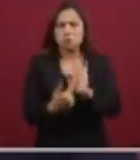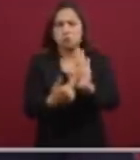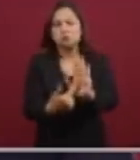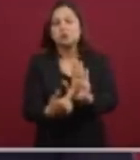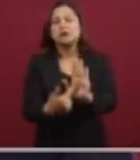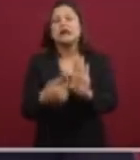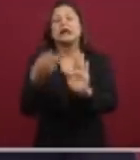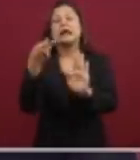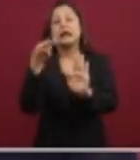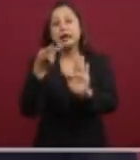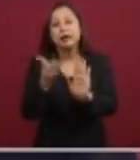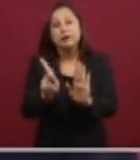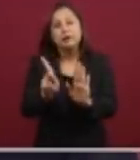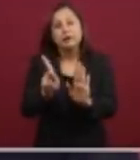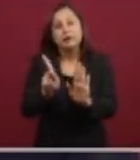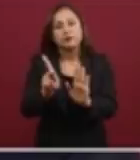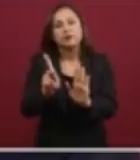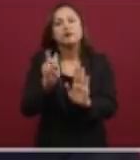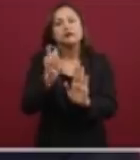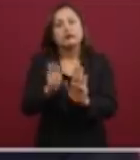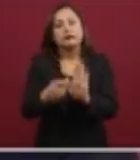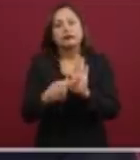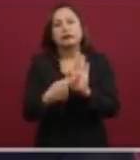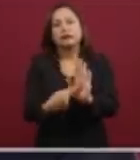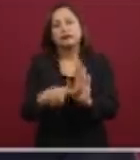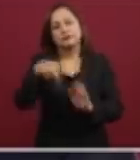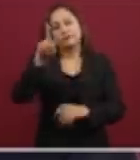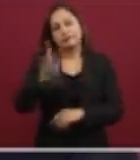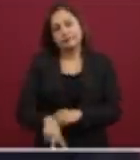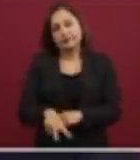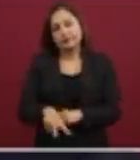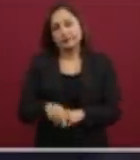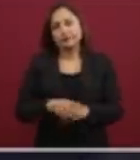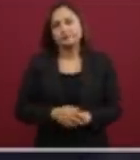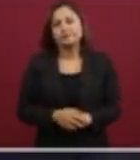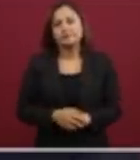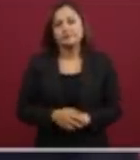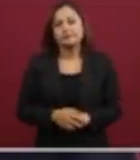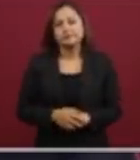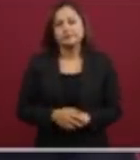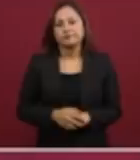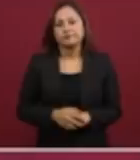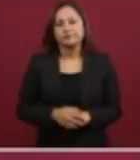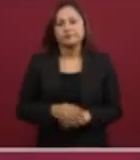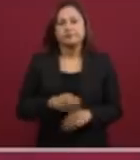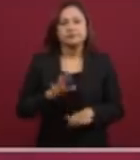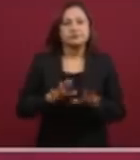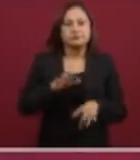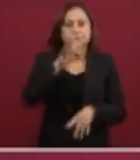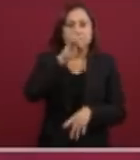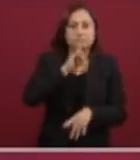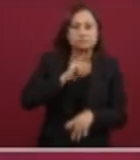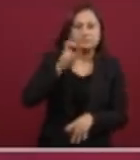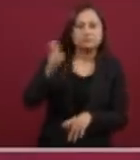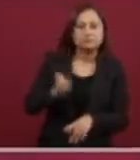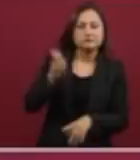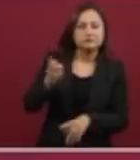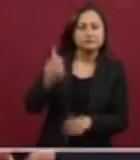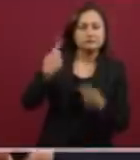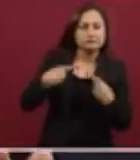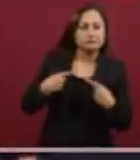hablando con la verdad, para no afectar la dignidad de las personas. Eso es